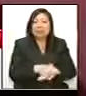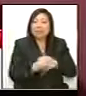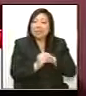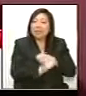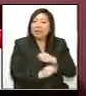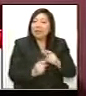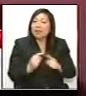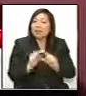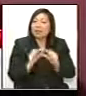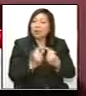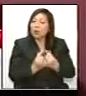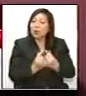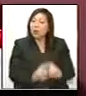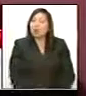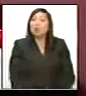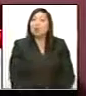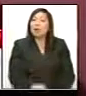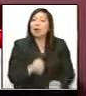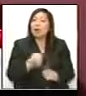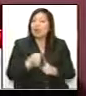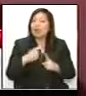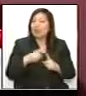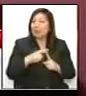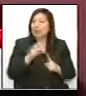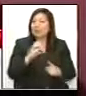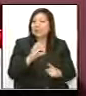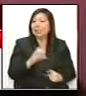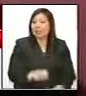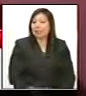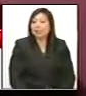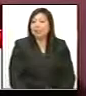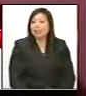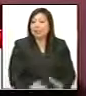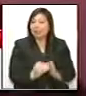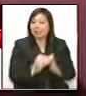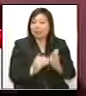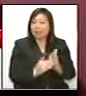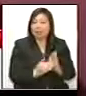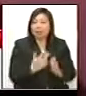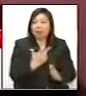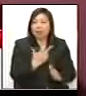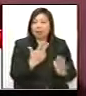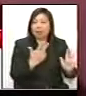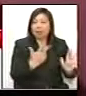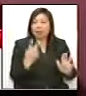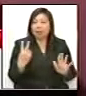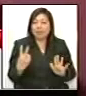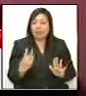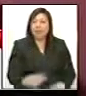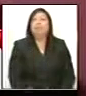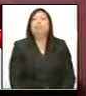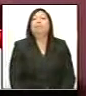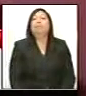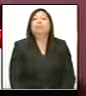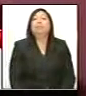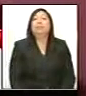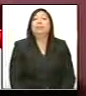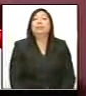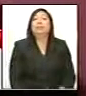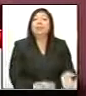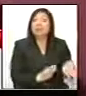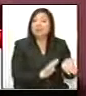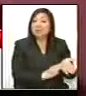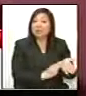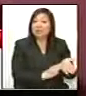Nacional Multisectorial de Lucha contra la TB, tal como lo dispone el artículo 8 de la Ley 30287. El Defensor del Pueblo